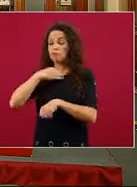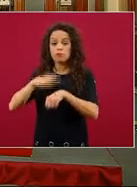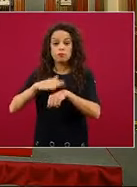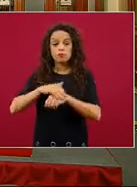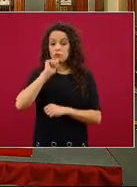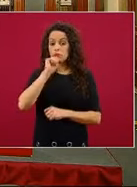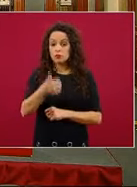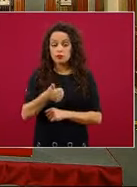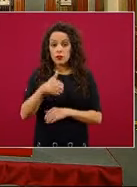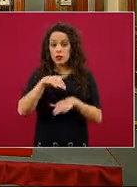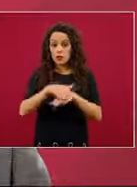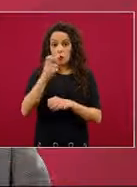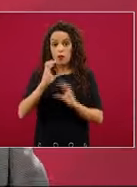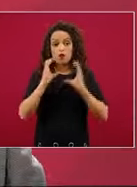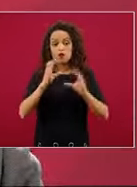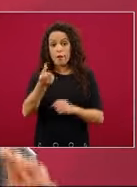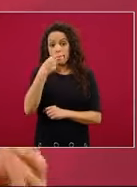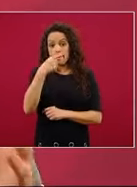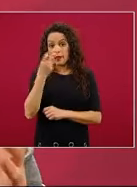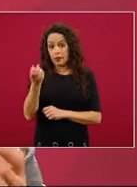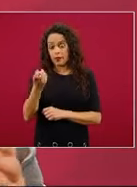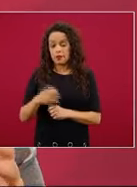alerta alguna sobre metformina.